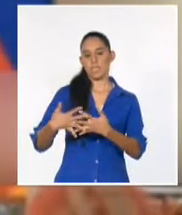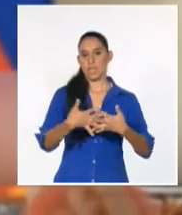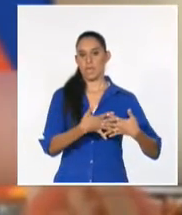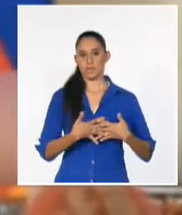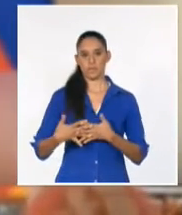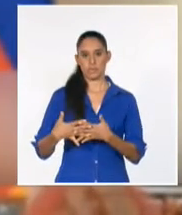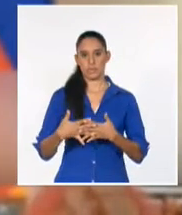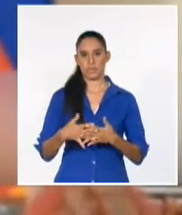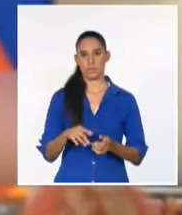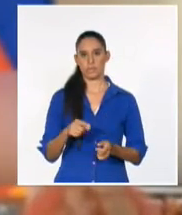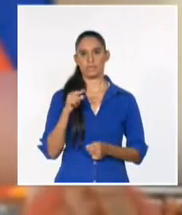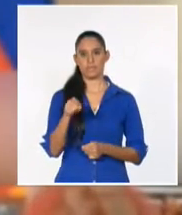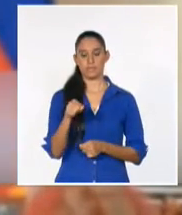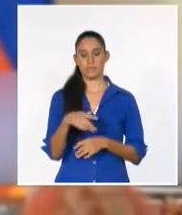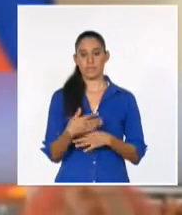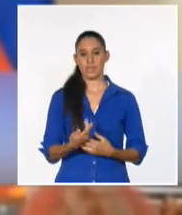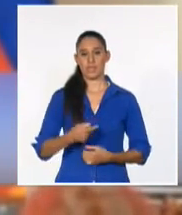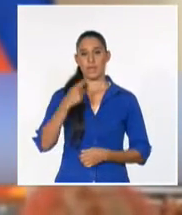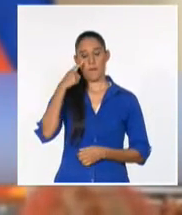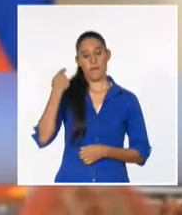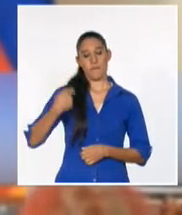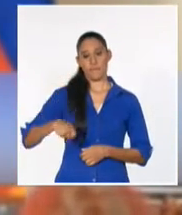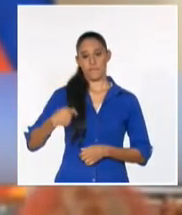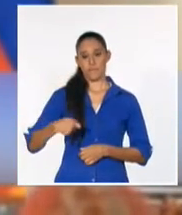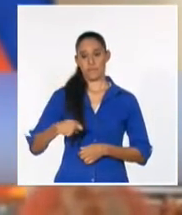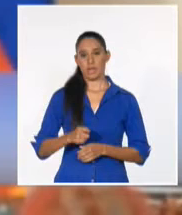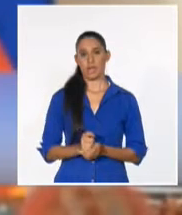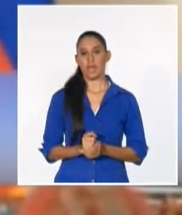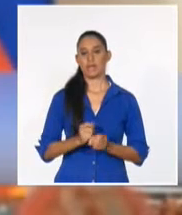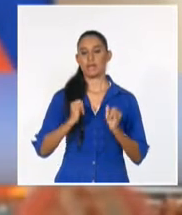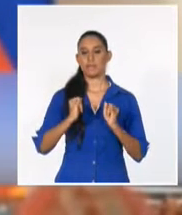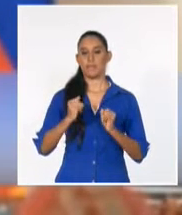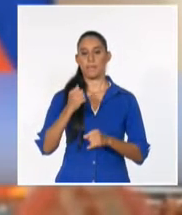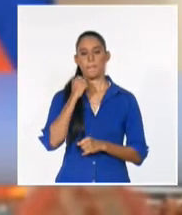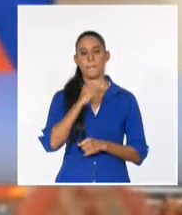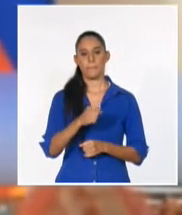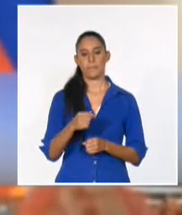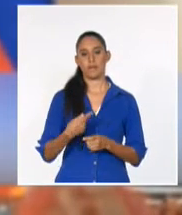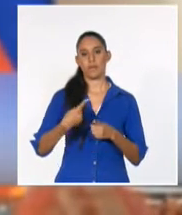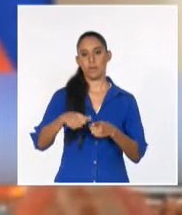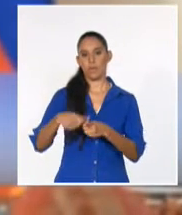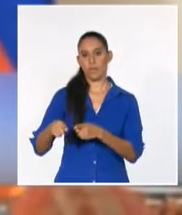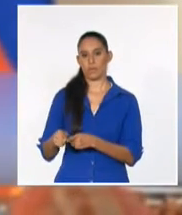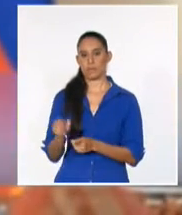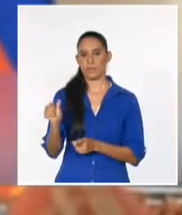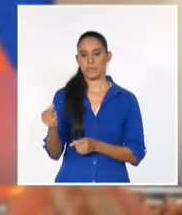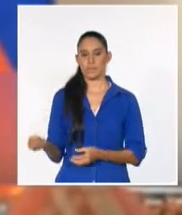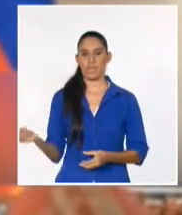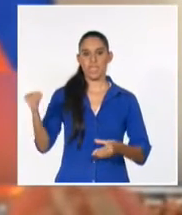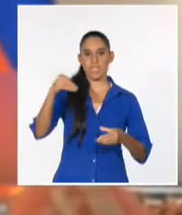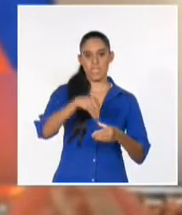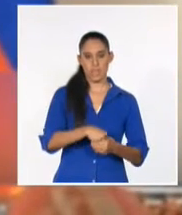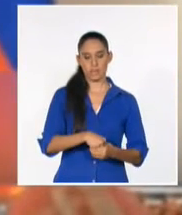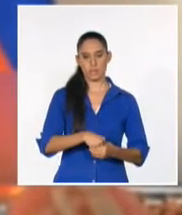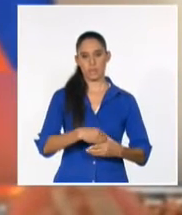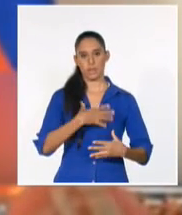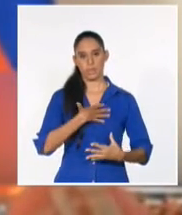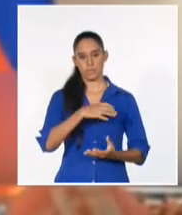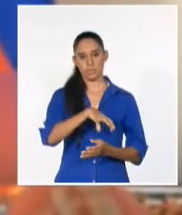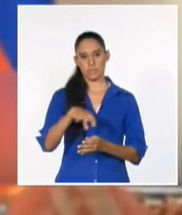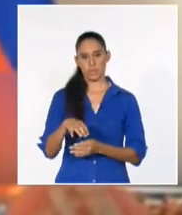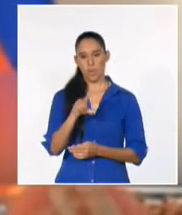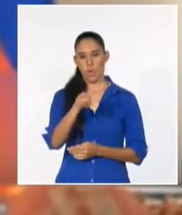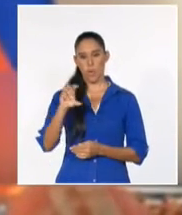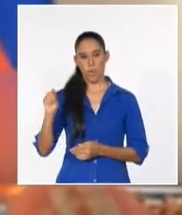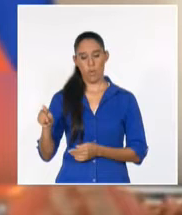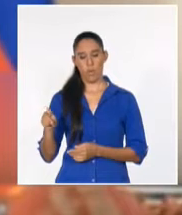porque, según la Fiscalía, él y los demás conspiradores actuaron dentro de su jurisdicción. Hasta la fecha, 11 personas han sido arrestadas